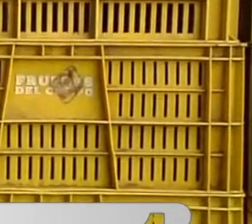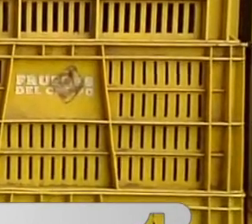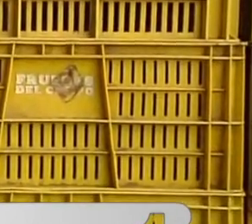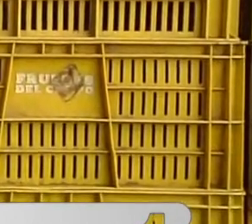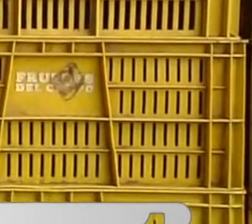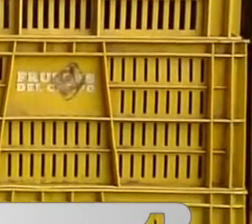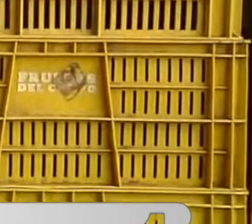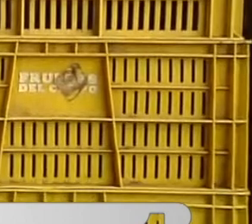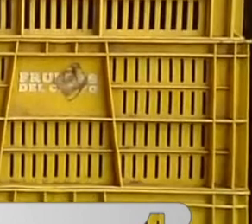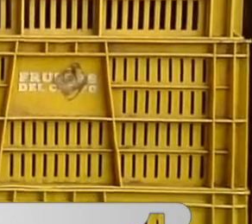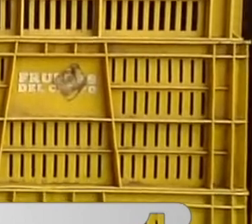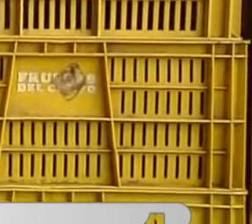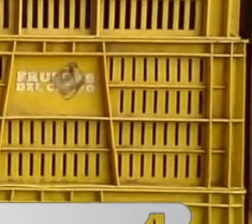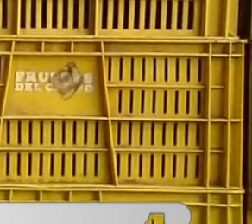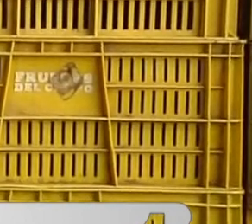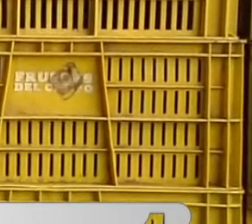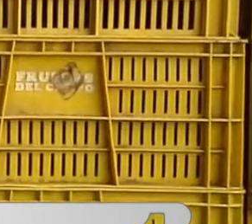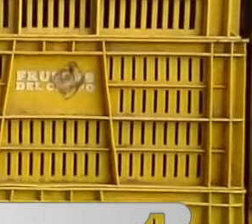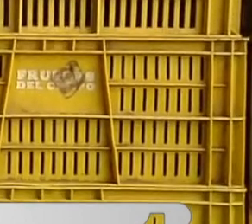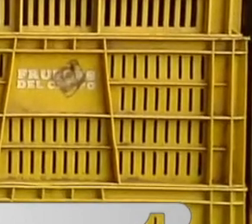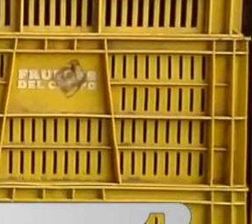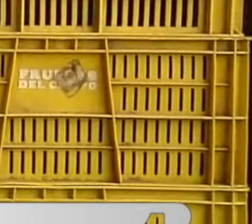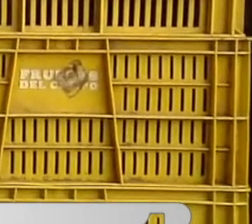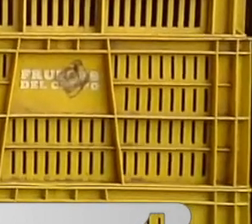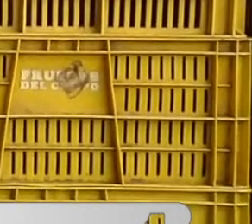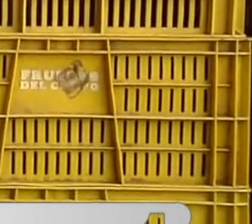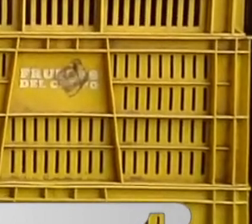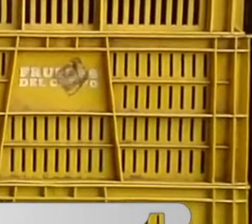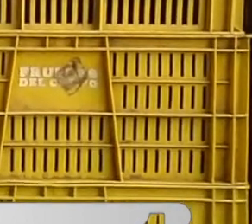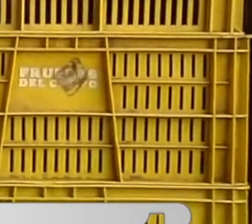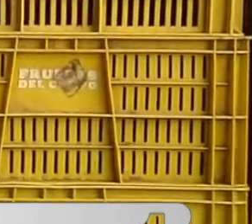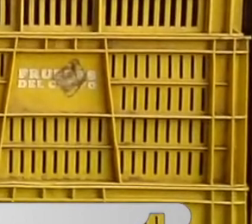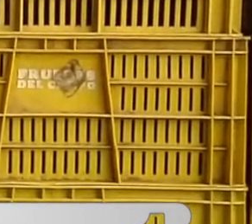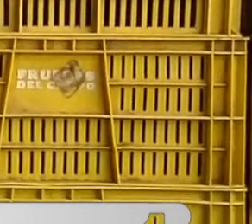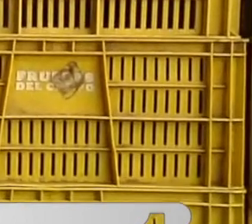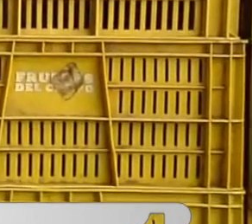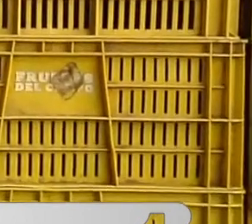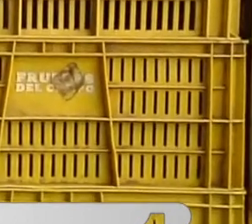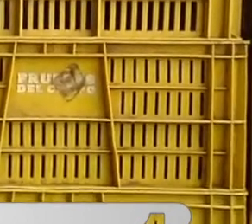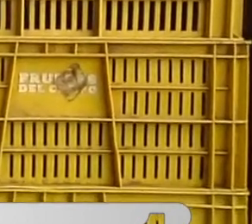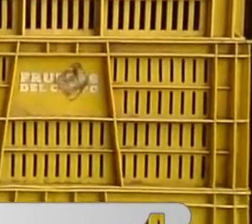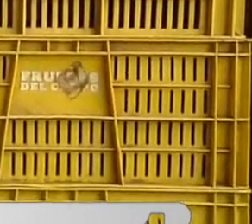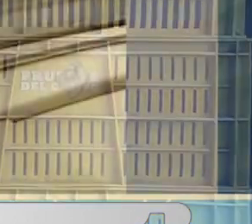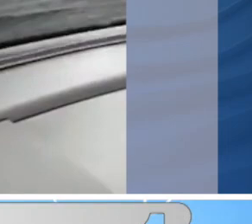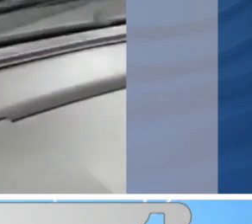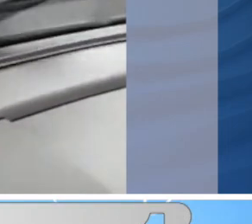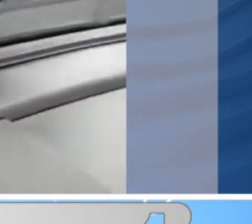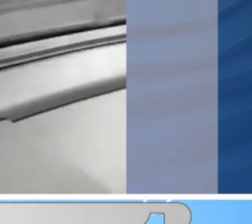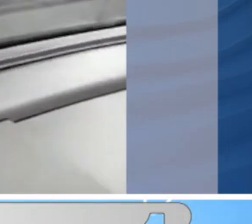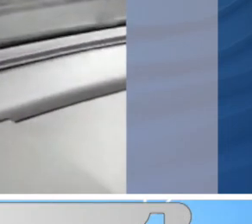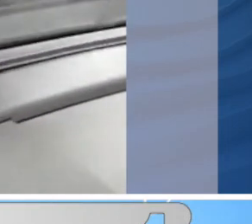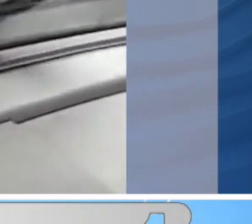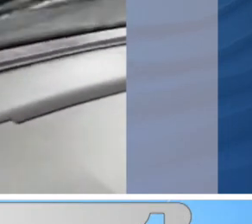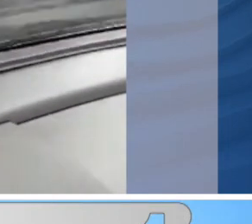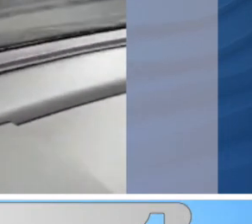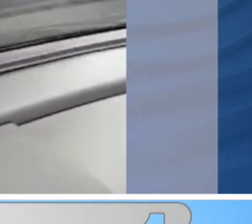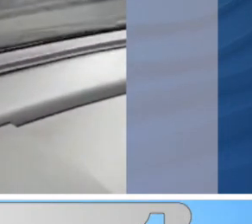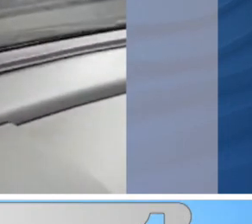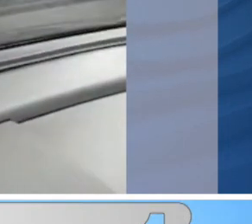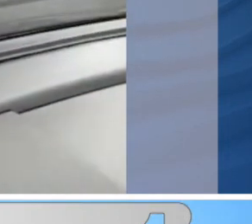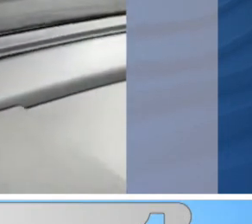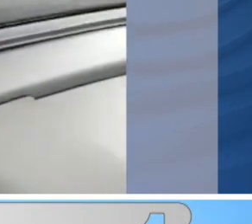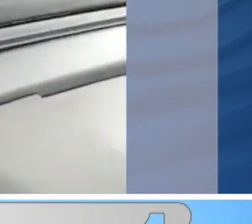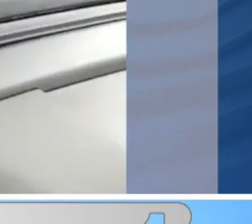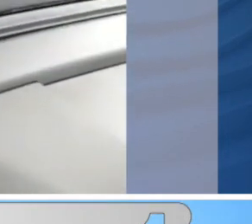Hola, Luisa y televidentes, buenos días. El Departamento de Gestión del Riesgo, DAGRAN, hace una inspección en la zona con aeronaves no tripuladas. Se